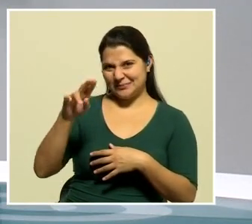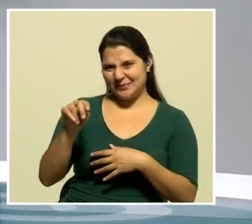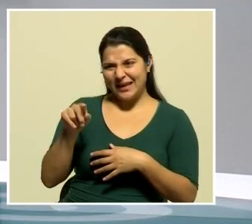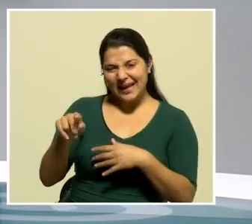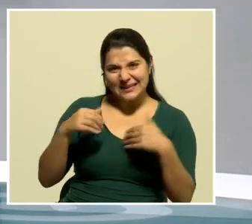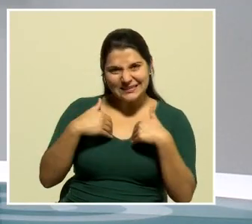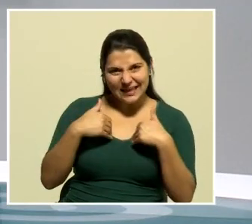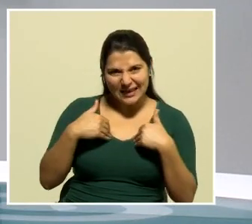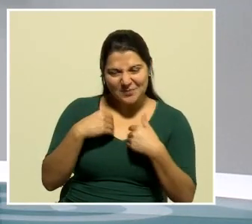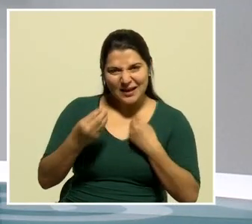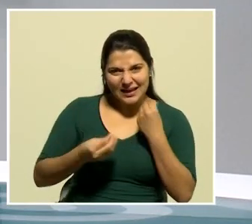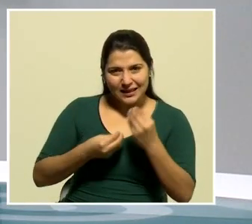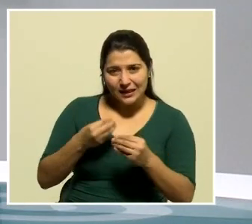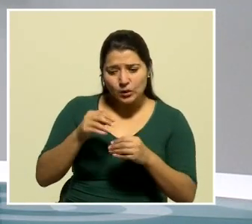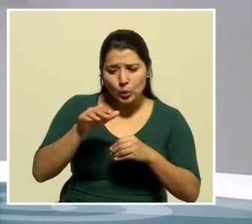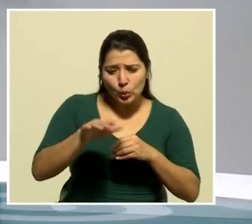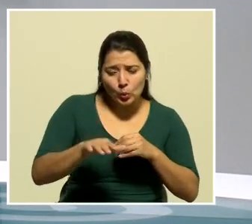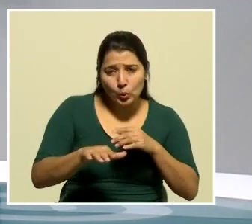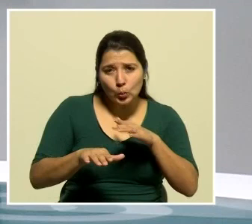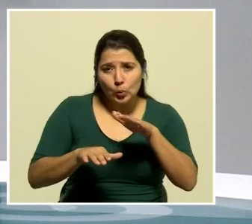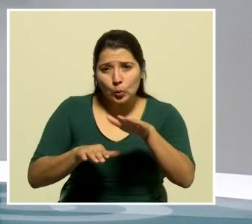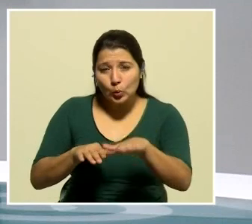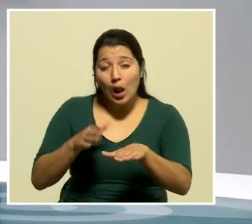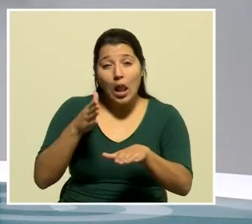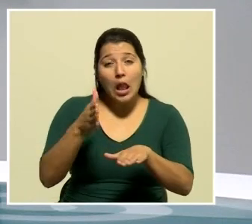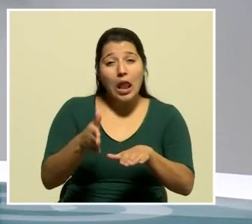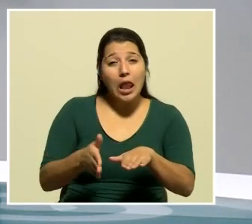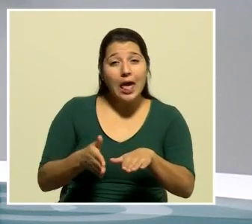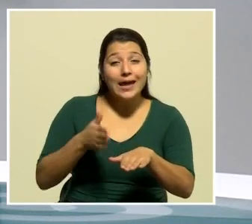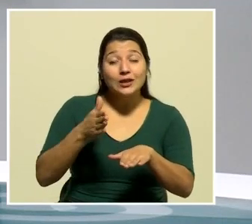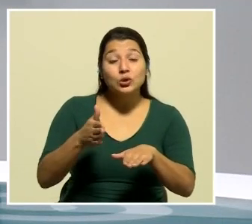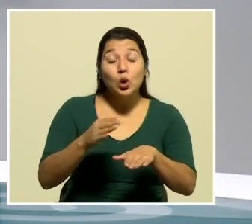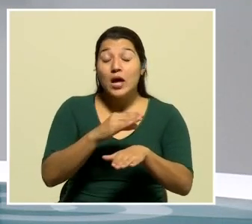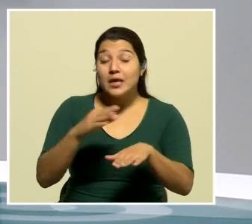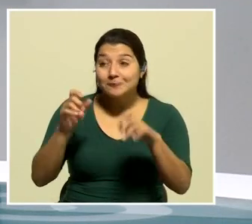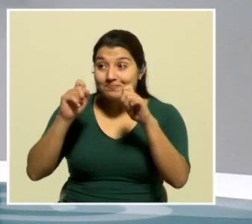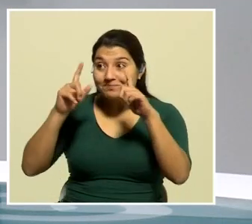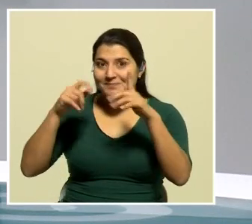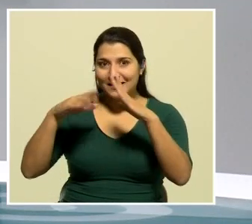es de desplazamiento lento y hábitos nocturnos.